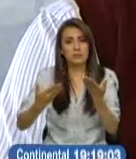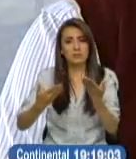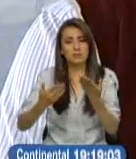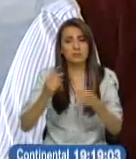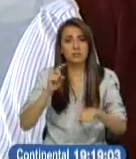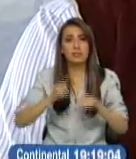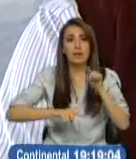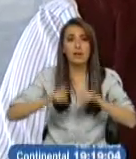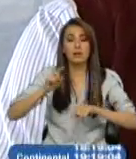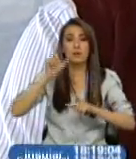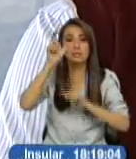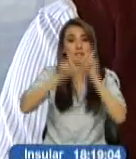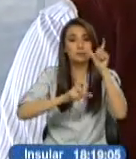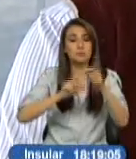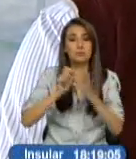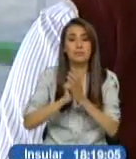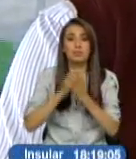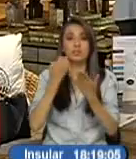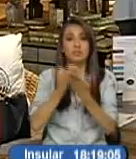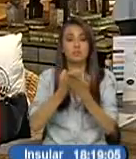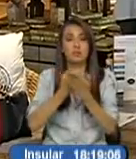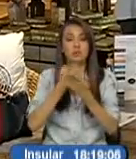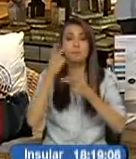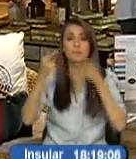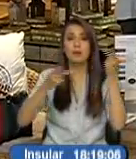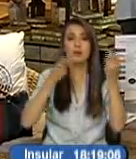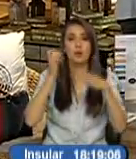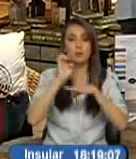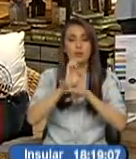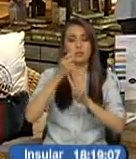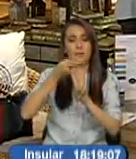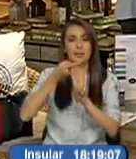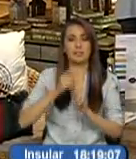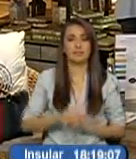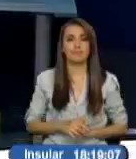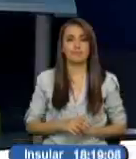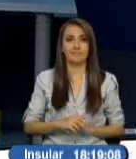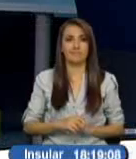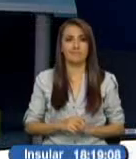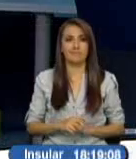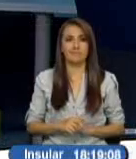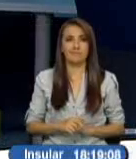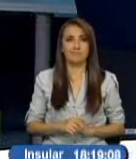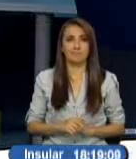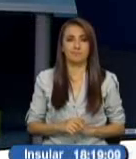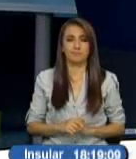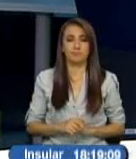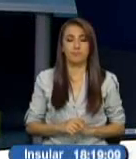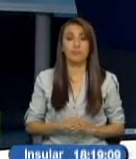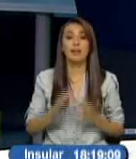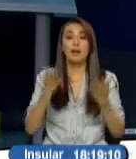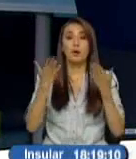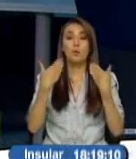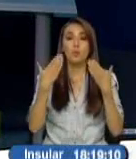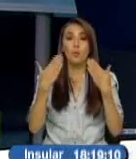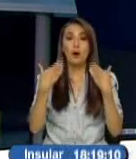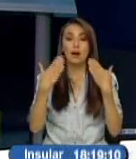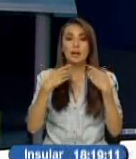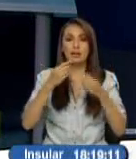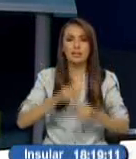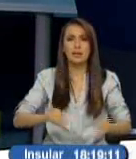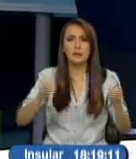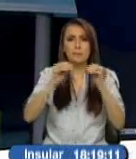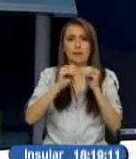los actores privados y la economía solidaria. Alexis Moncayo, Ecuador TV. Mientras tanto, en Guayaquil, con la participación de más